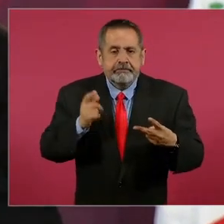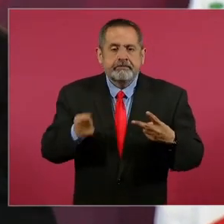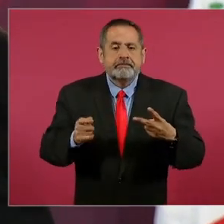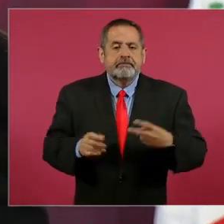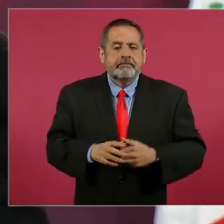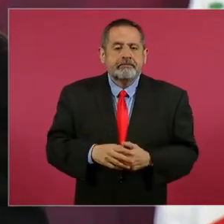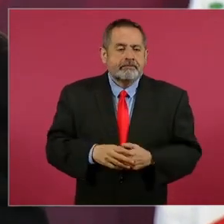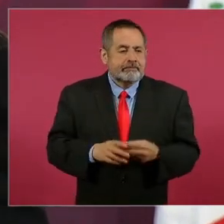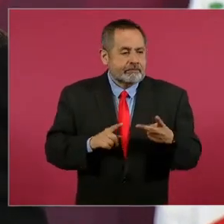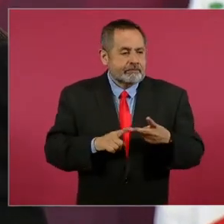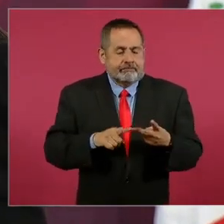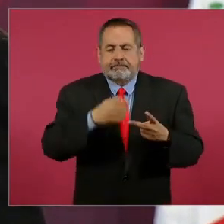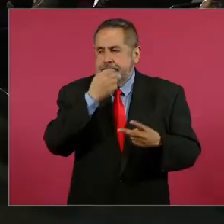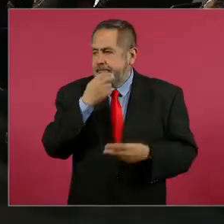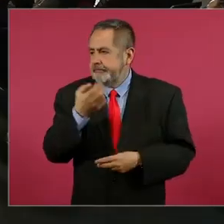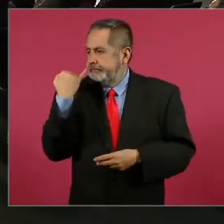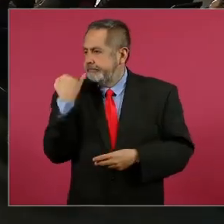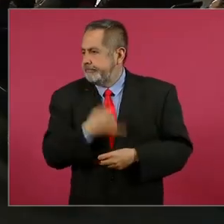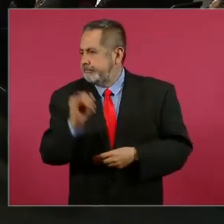es el ridículo,